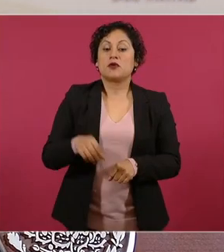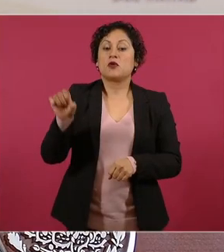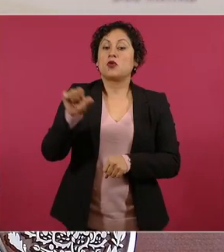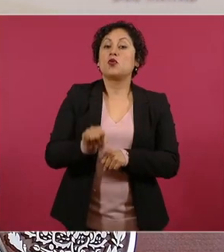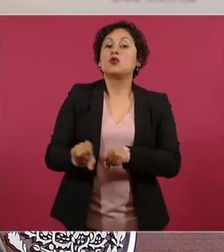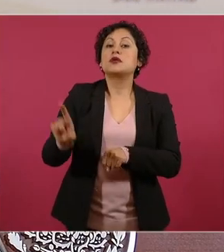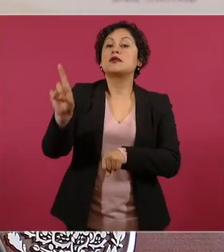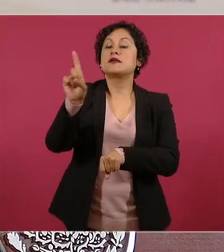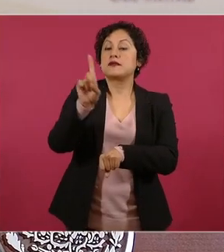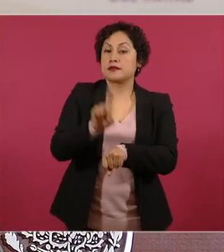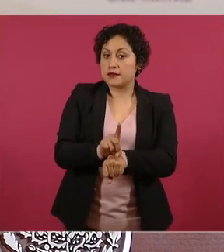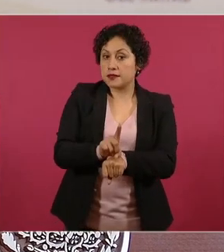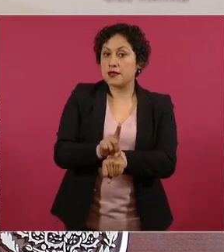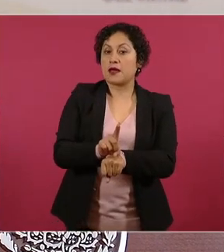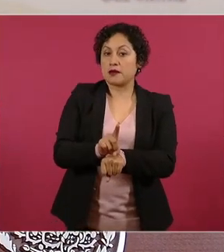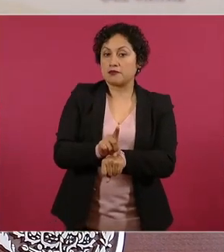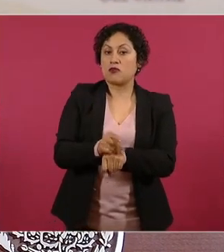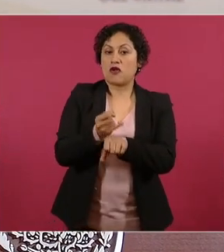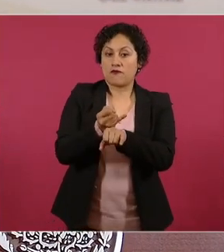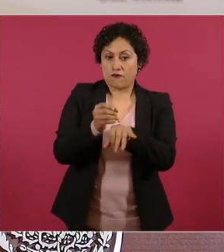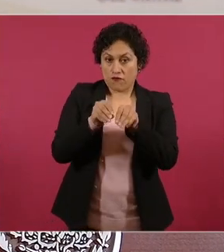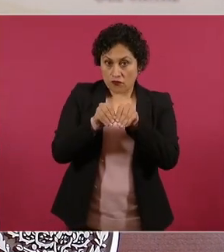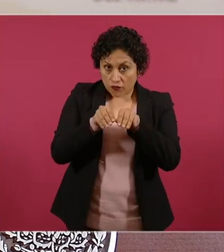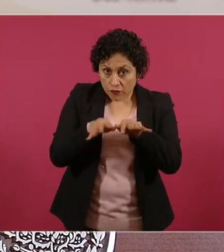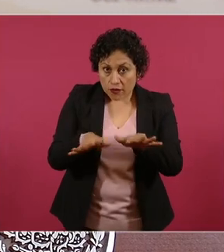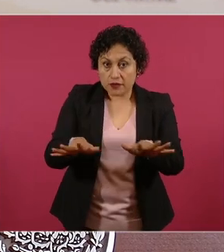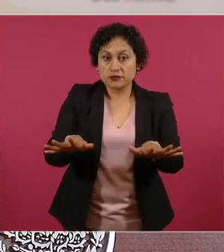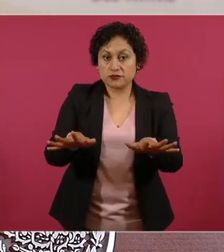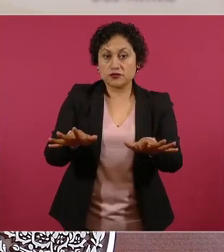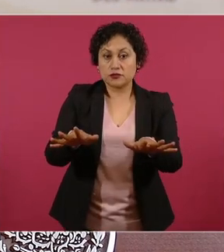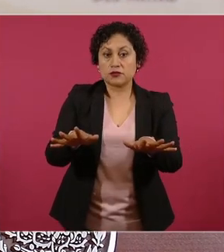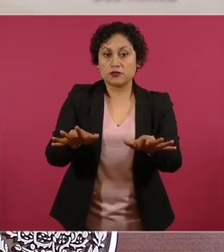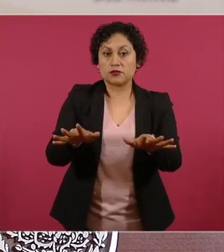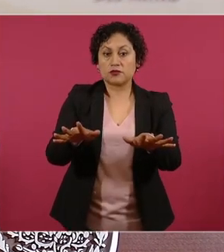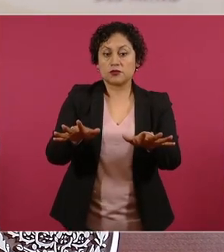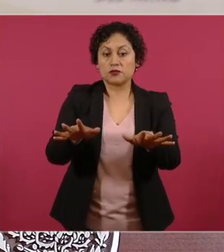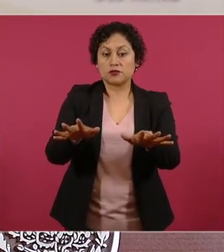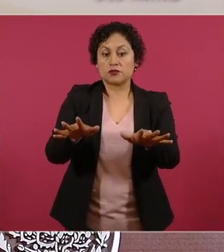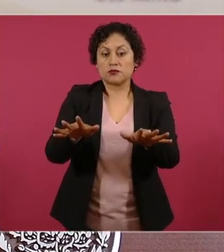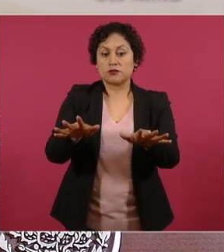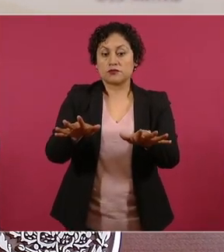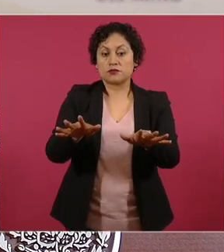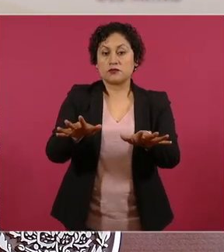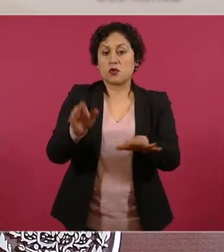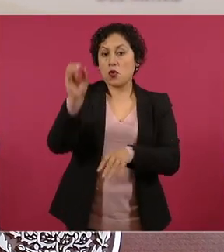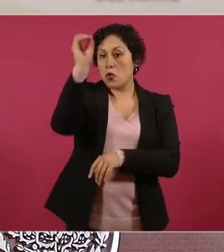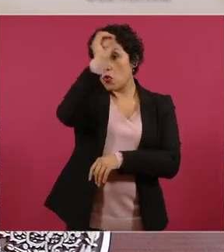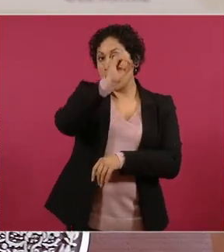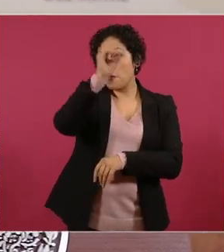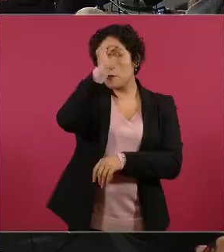hoy mismo se da a conocer, ¿sí?, una postura sobre este tema.